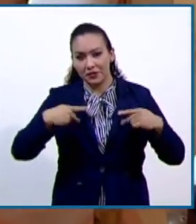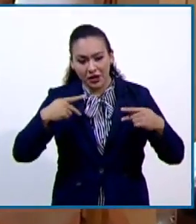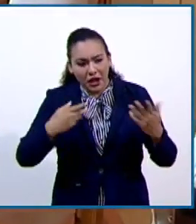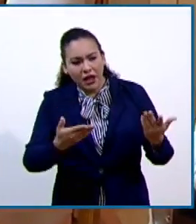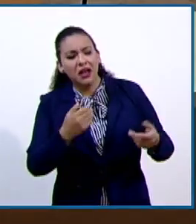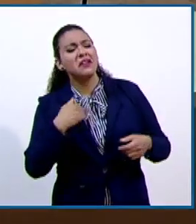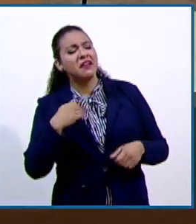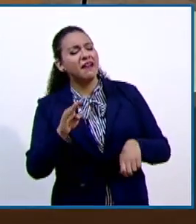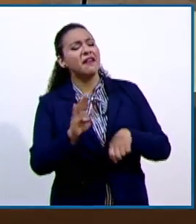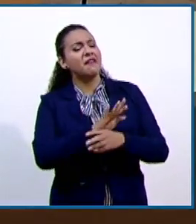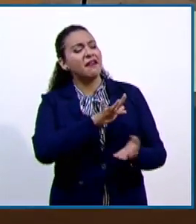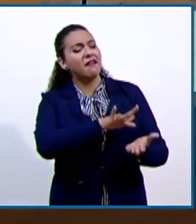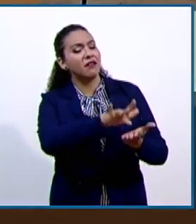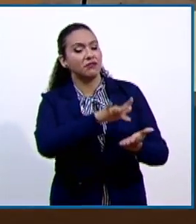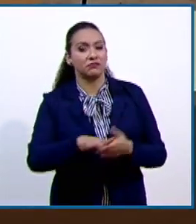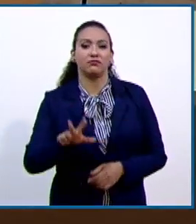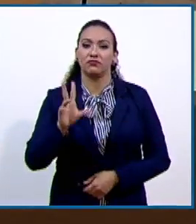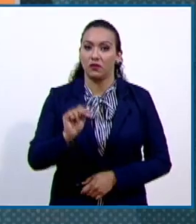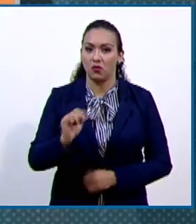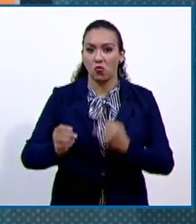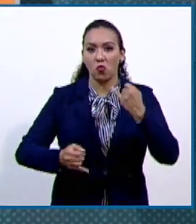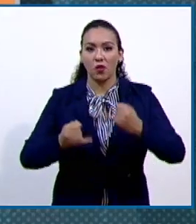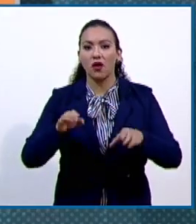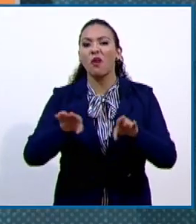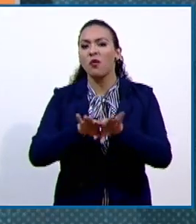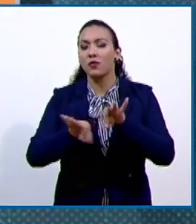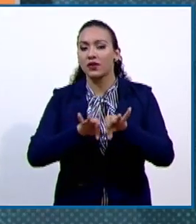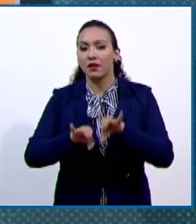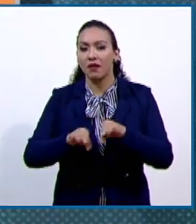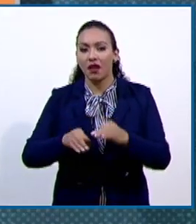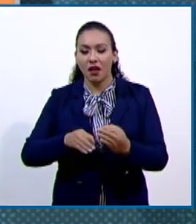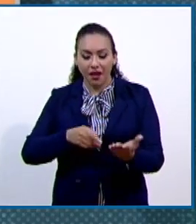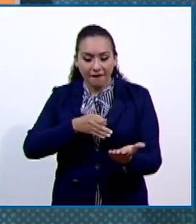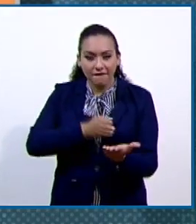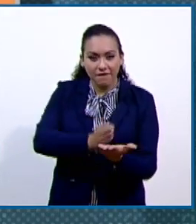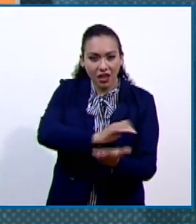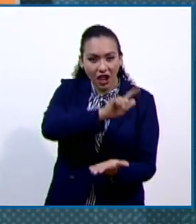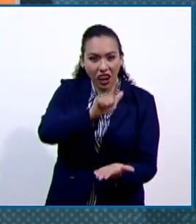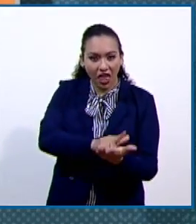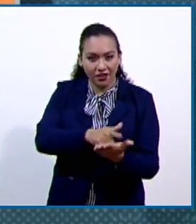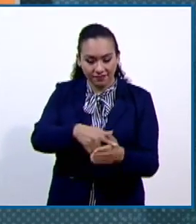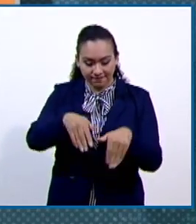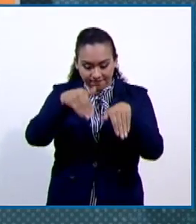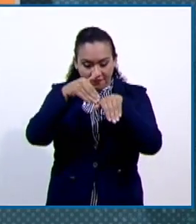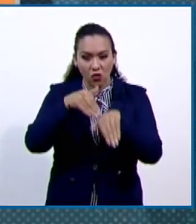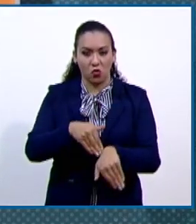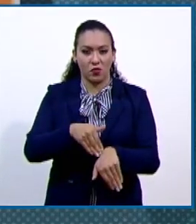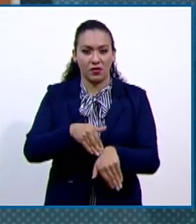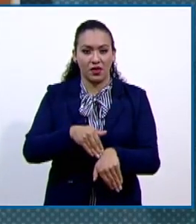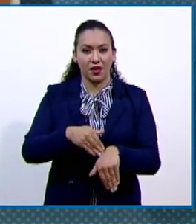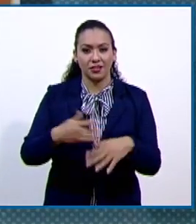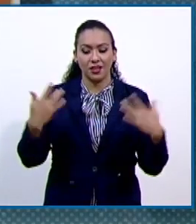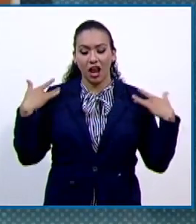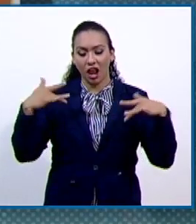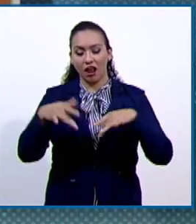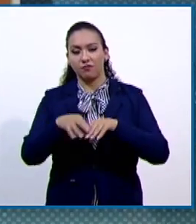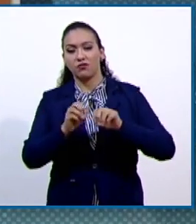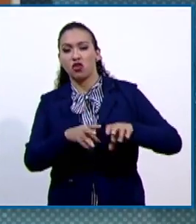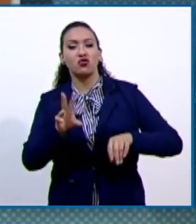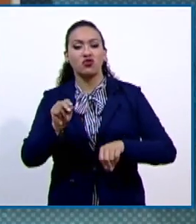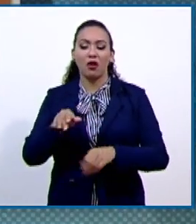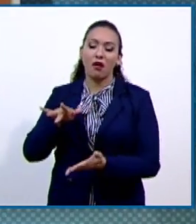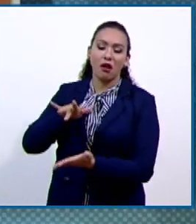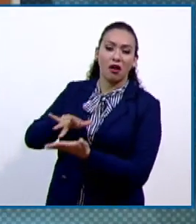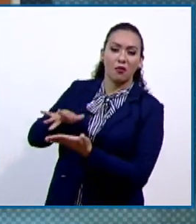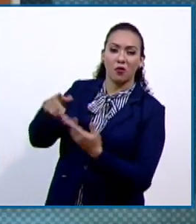imparciales, estrictamente apegadas a la ley y libres de toda influencia para dictar sus resoluciones. Así lo señaló